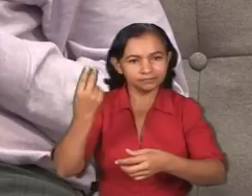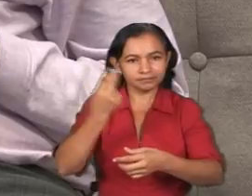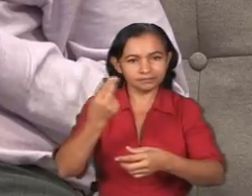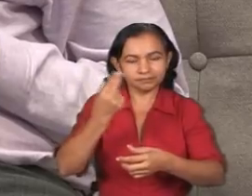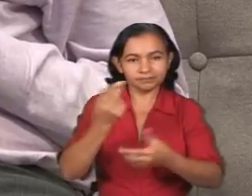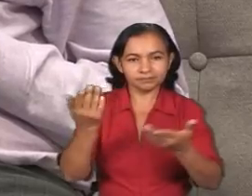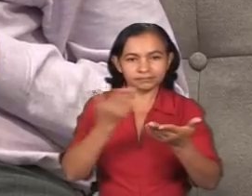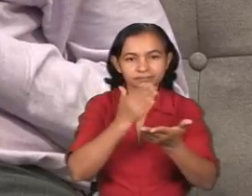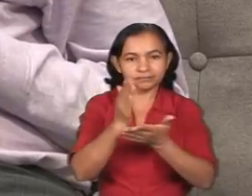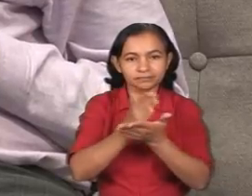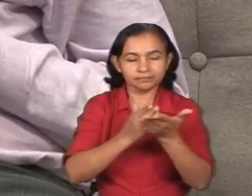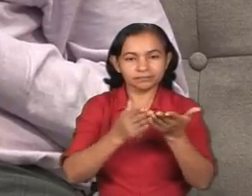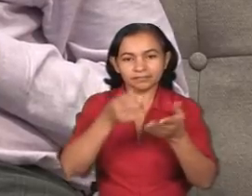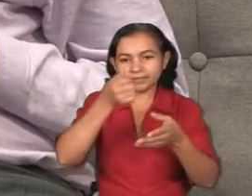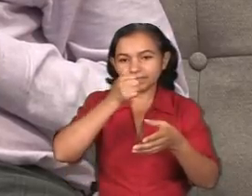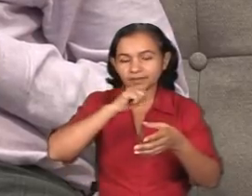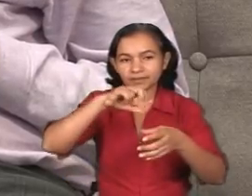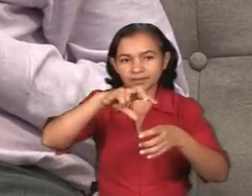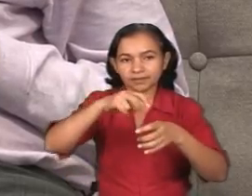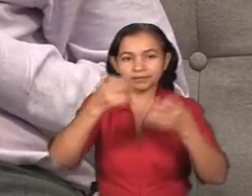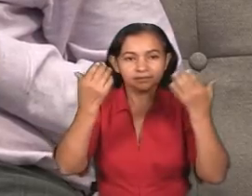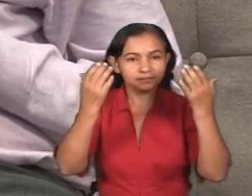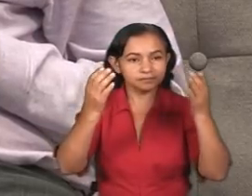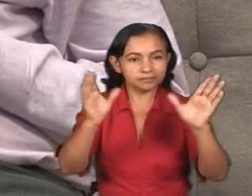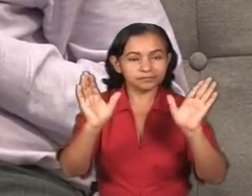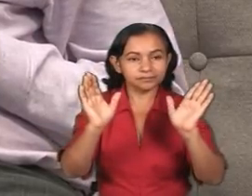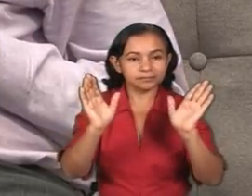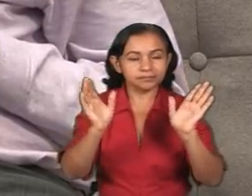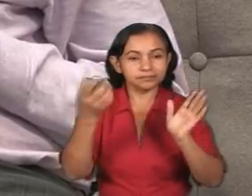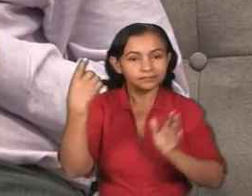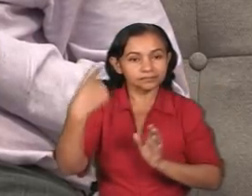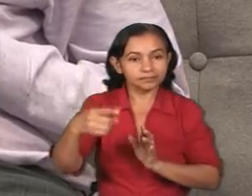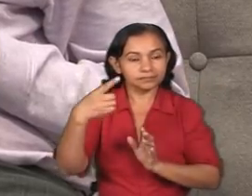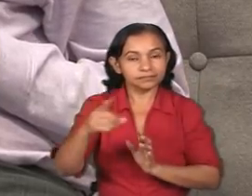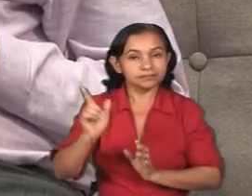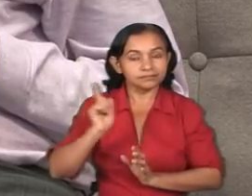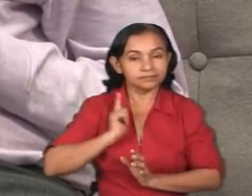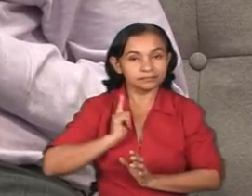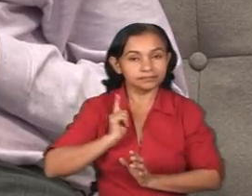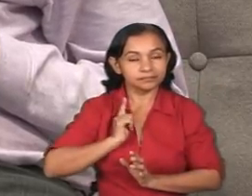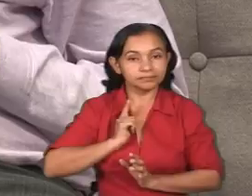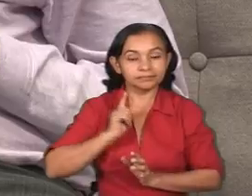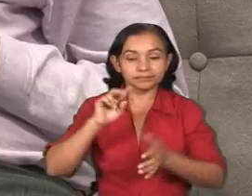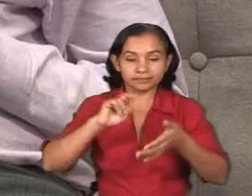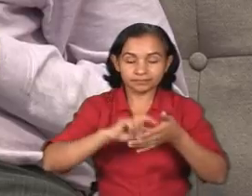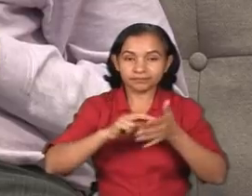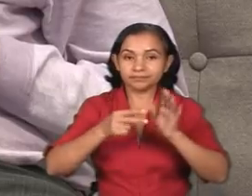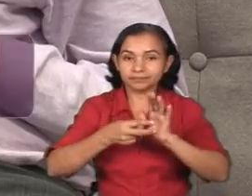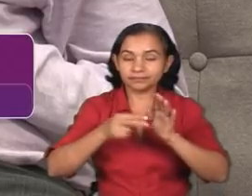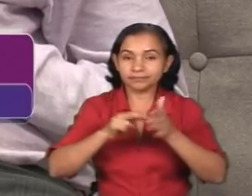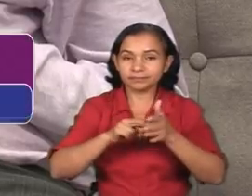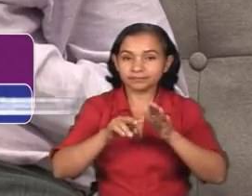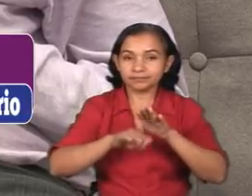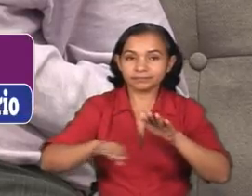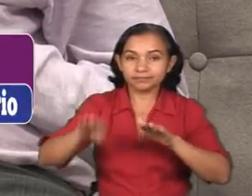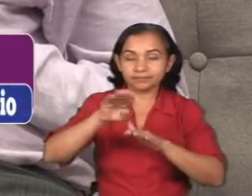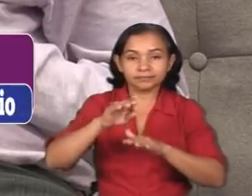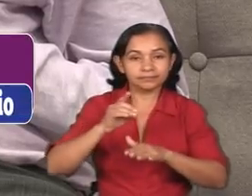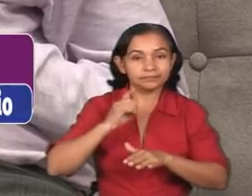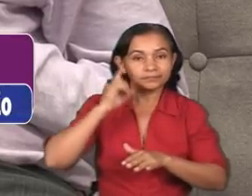momento uno también es usuario de esos beneficios, ¿no? De esas restituciones de derechos. Eso significa más que